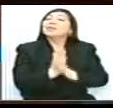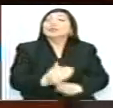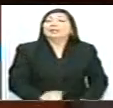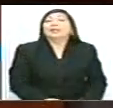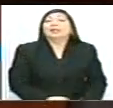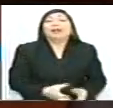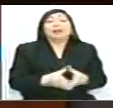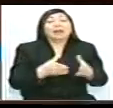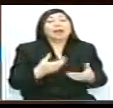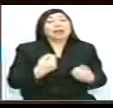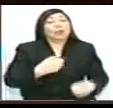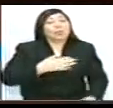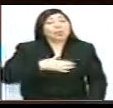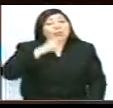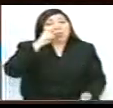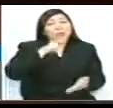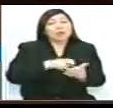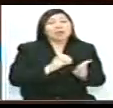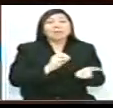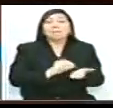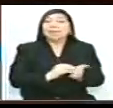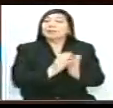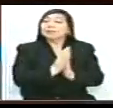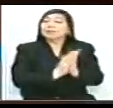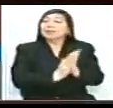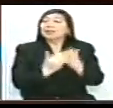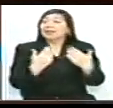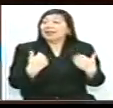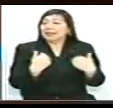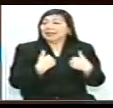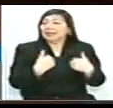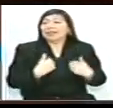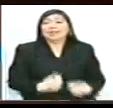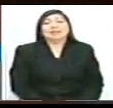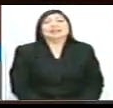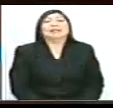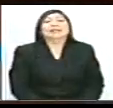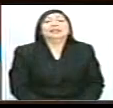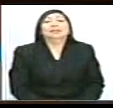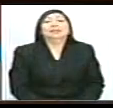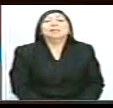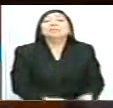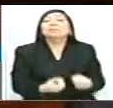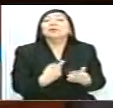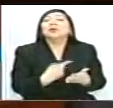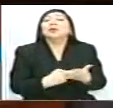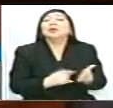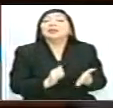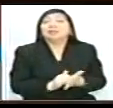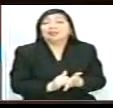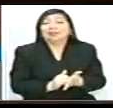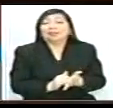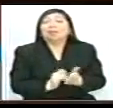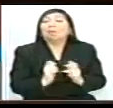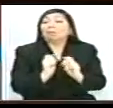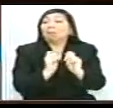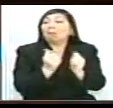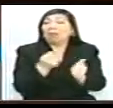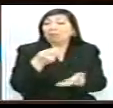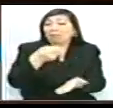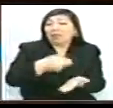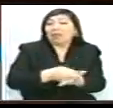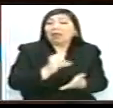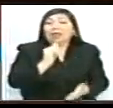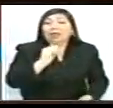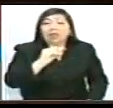a grandes empresas mineras más de los beneficios que ya tienen, porque en realidad está la devolución del